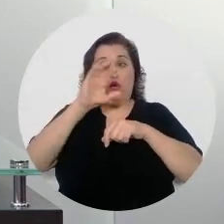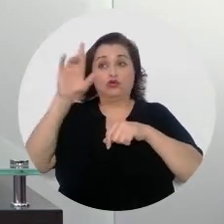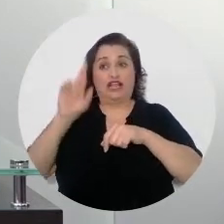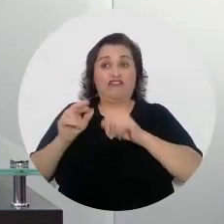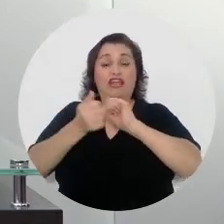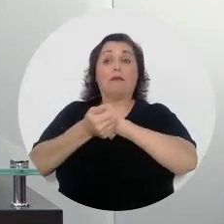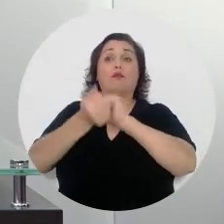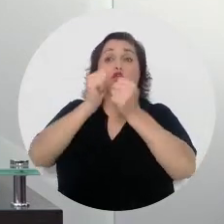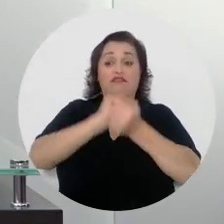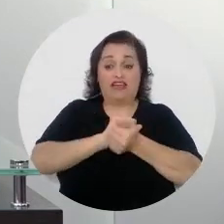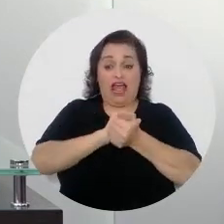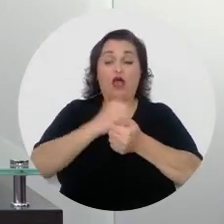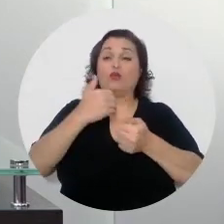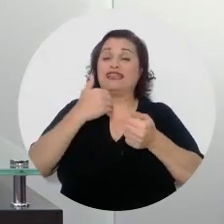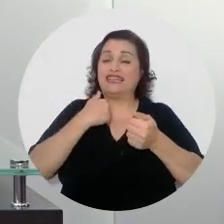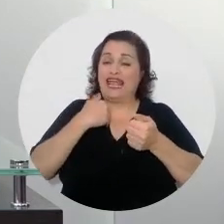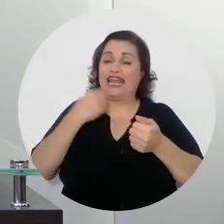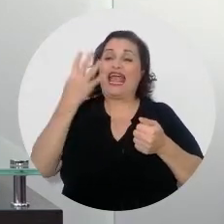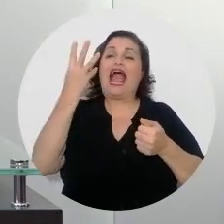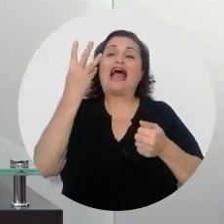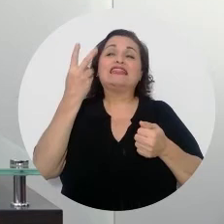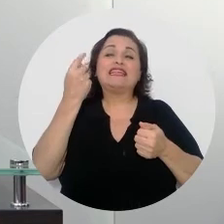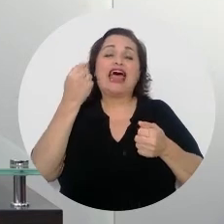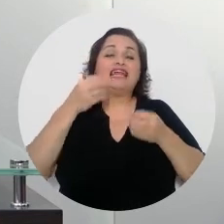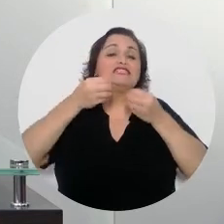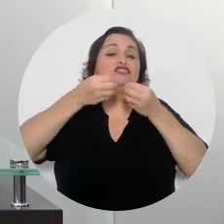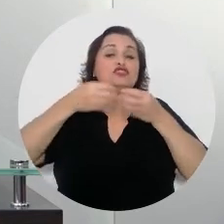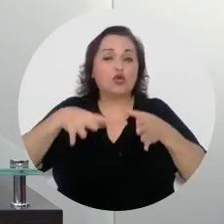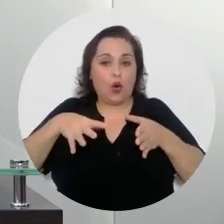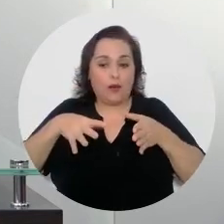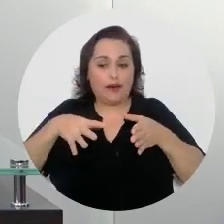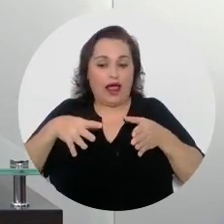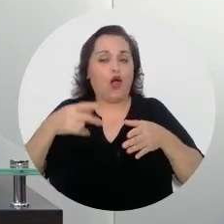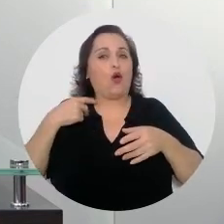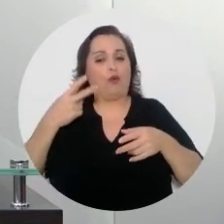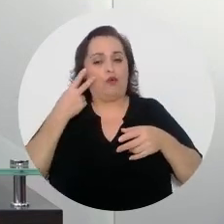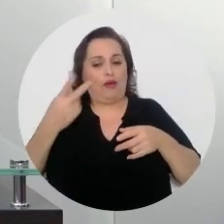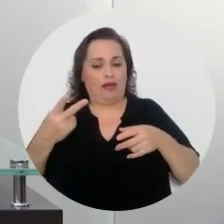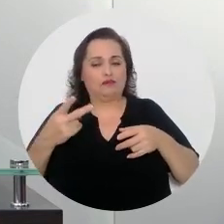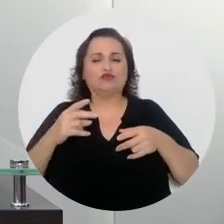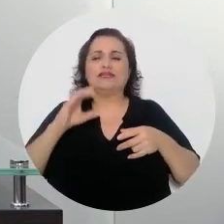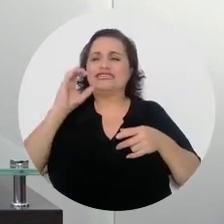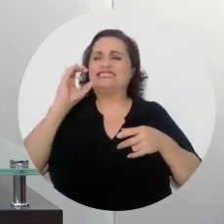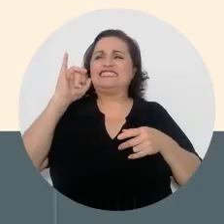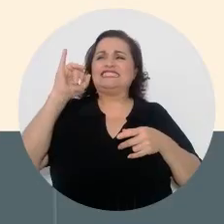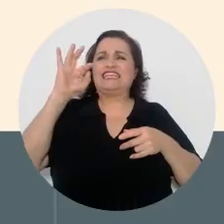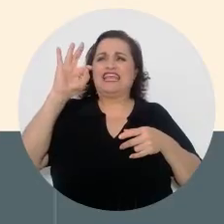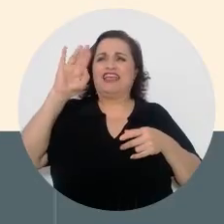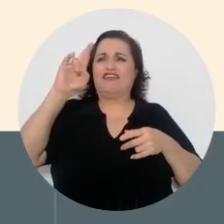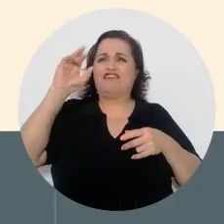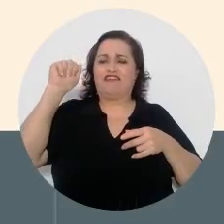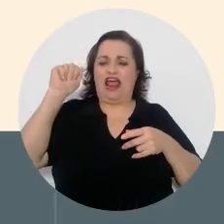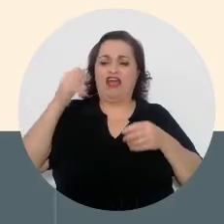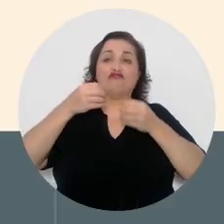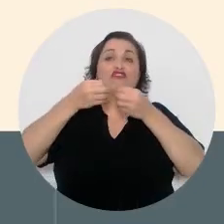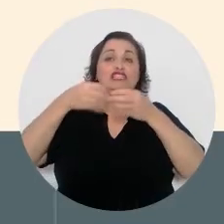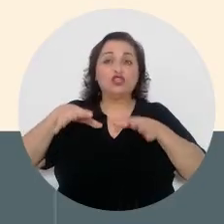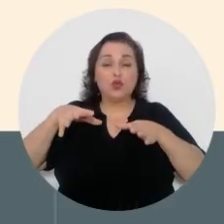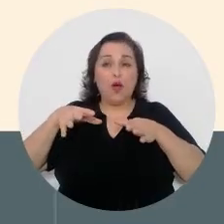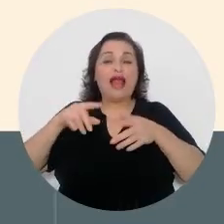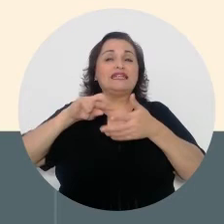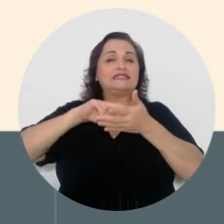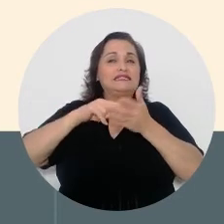la modificada, tiene la cifra residual como solución. ¿Qué es la cifra